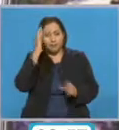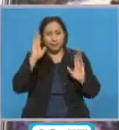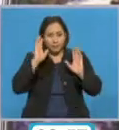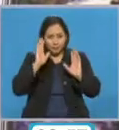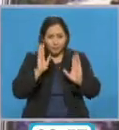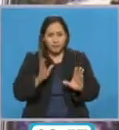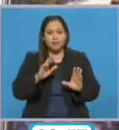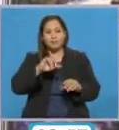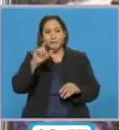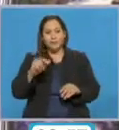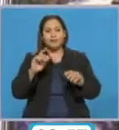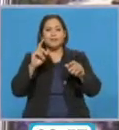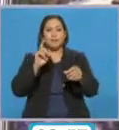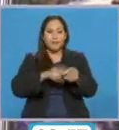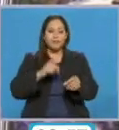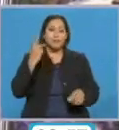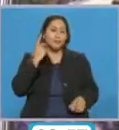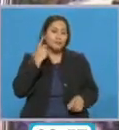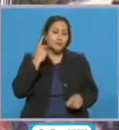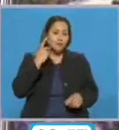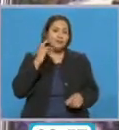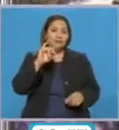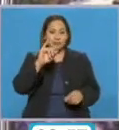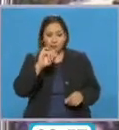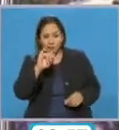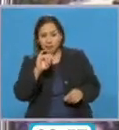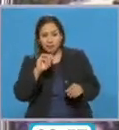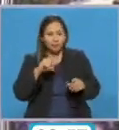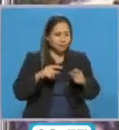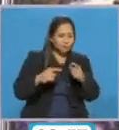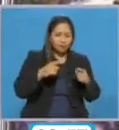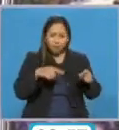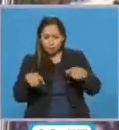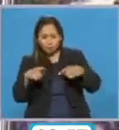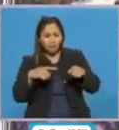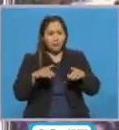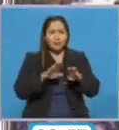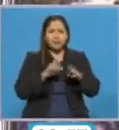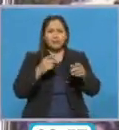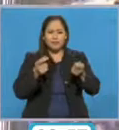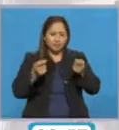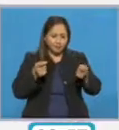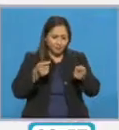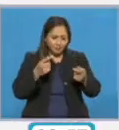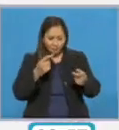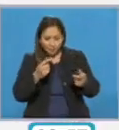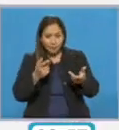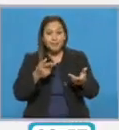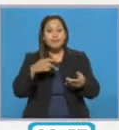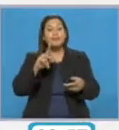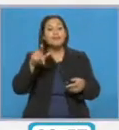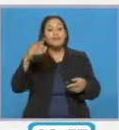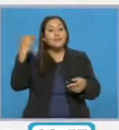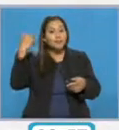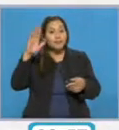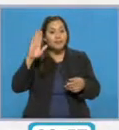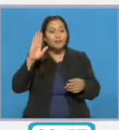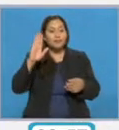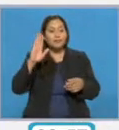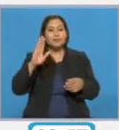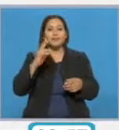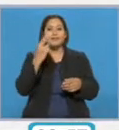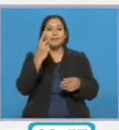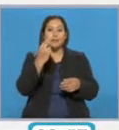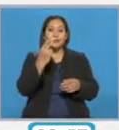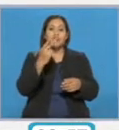en la parte política, bueno, pues sí estuvo siendo parte de varios movimientos, pero fíjense que él fue motivo de